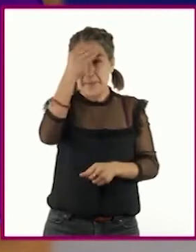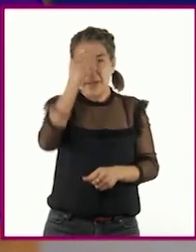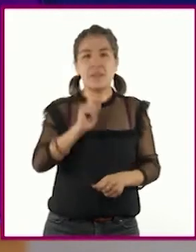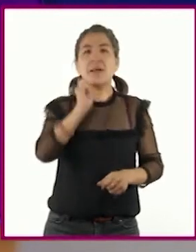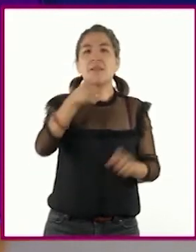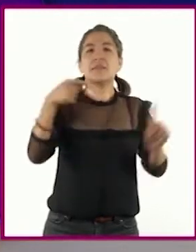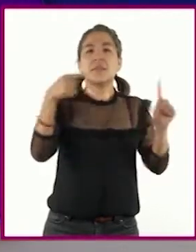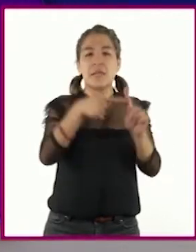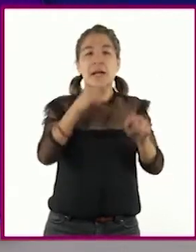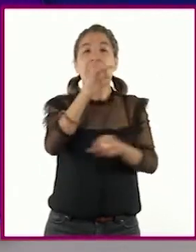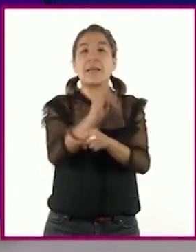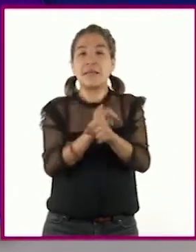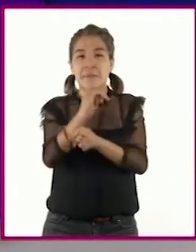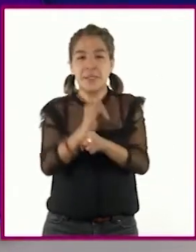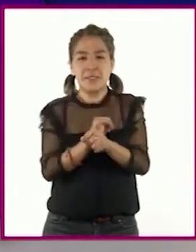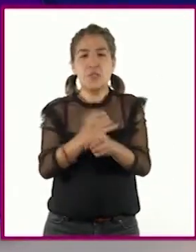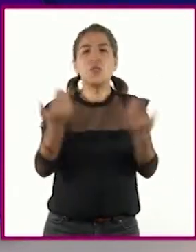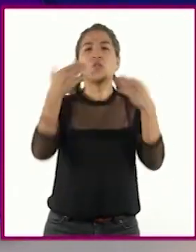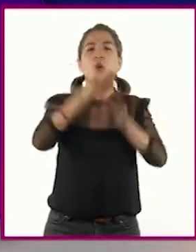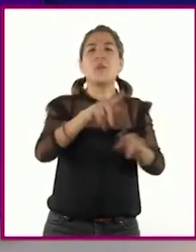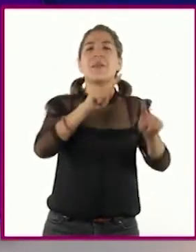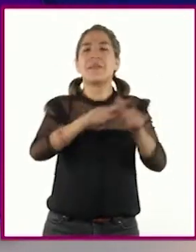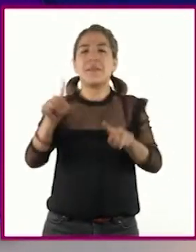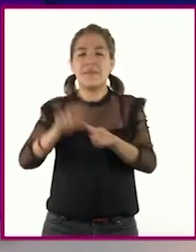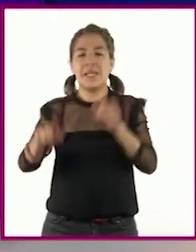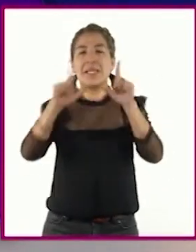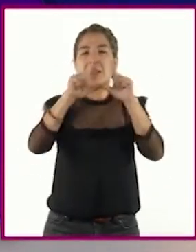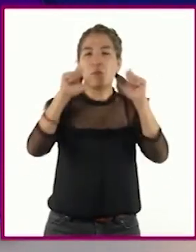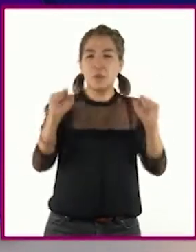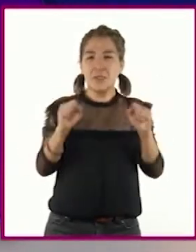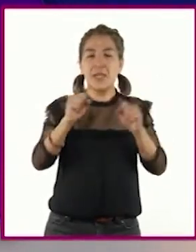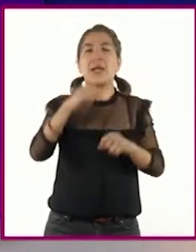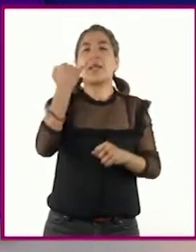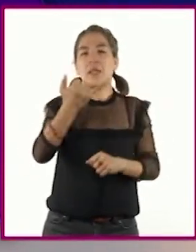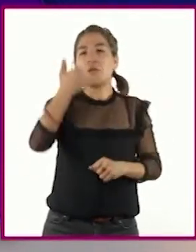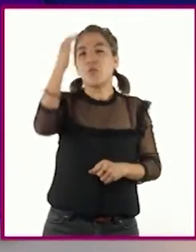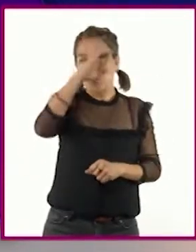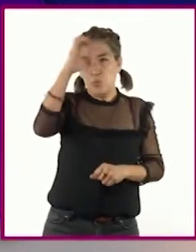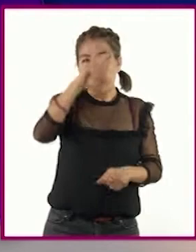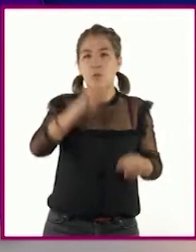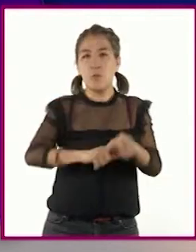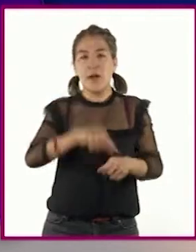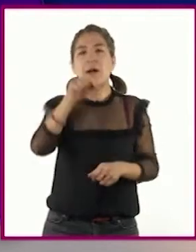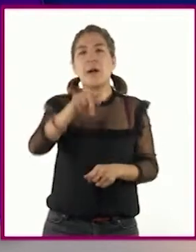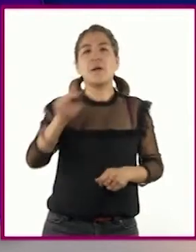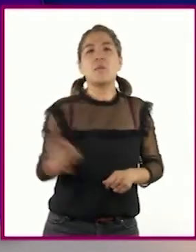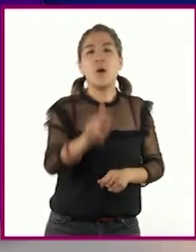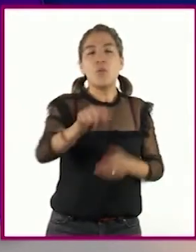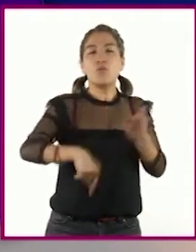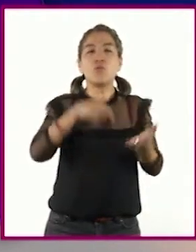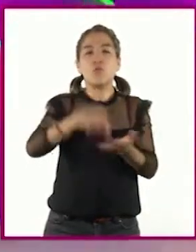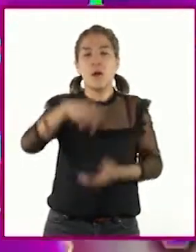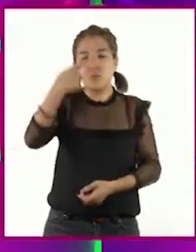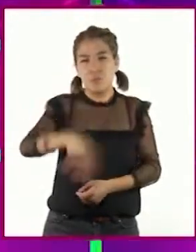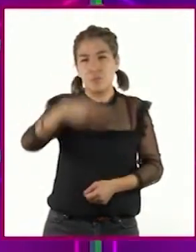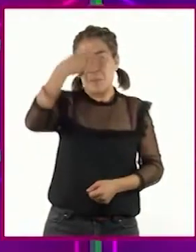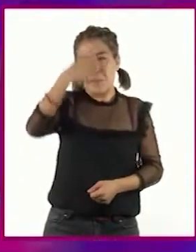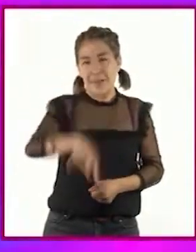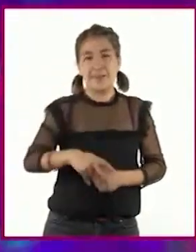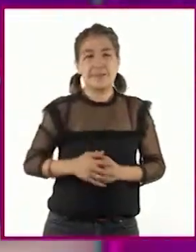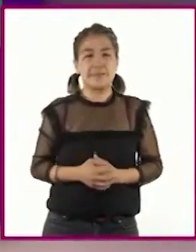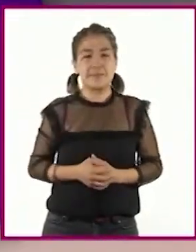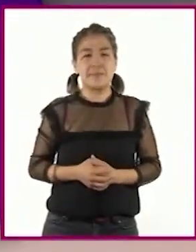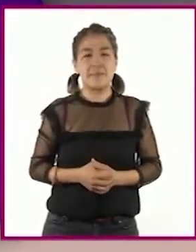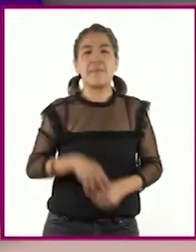esperado, investiga sobre la diversidad lingüística y cultural de los pueblos originarios de México.